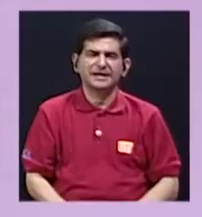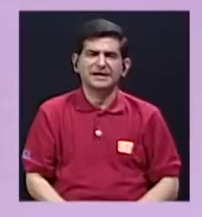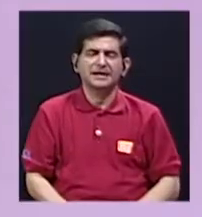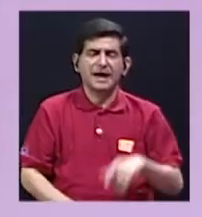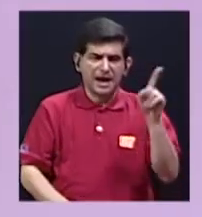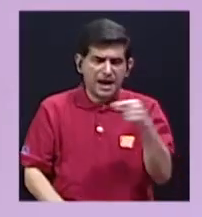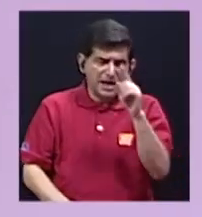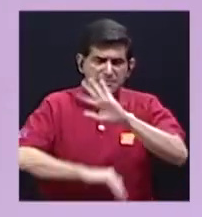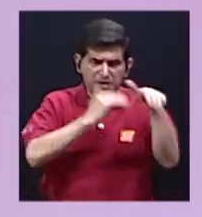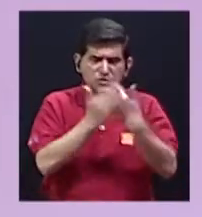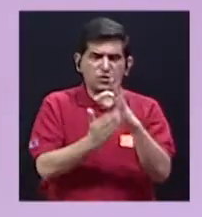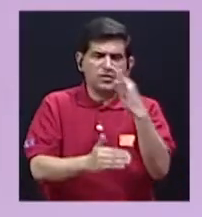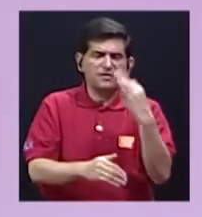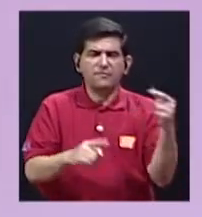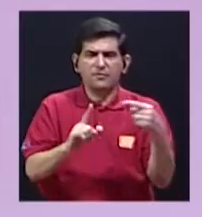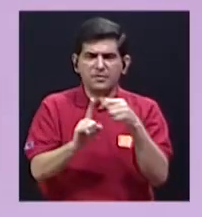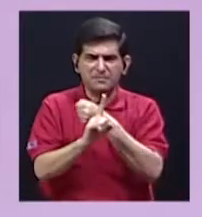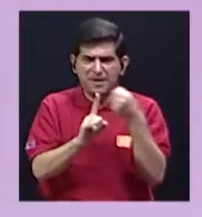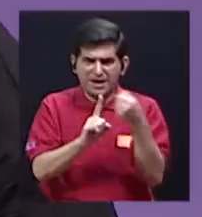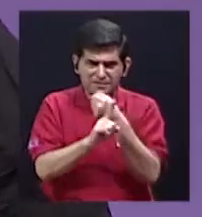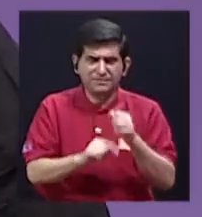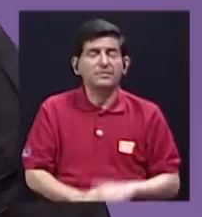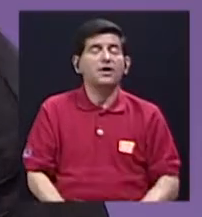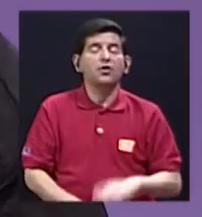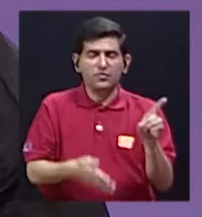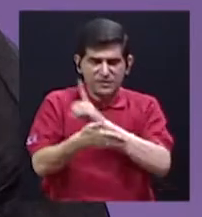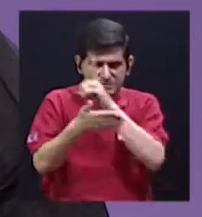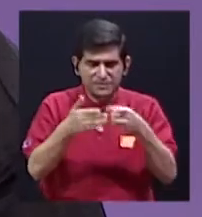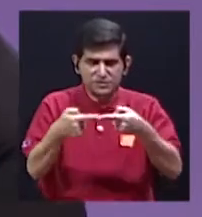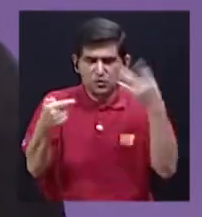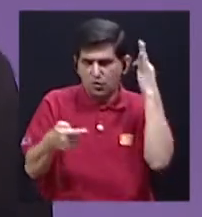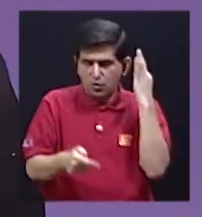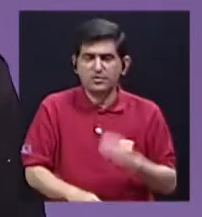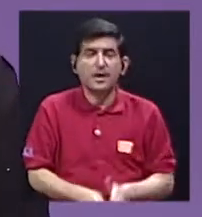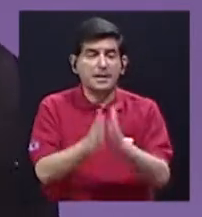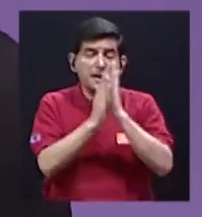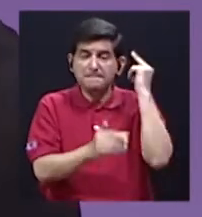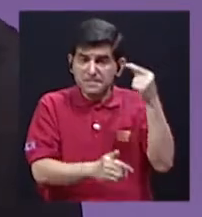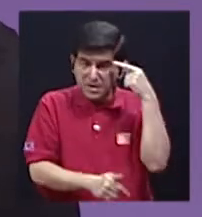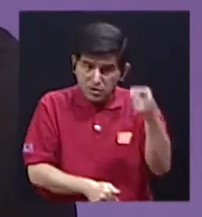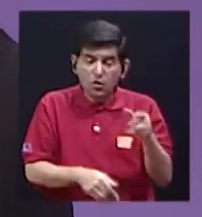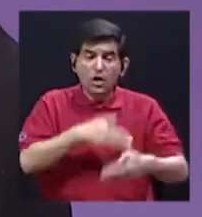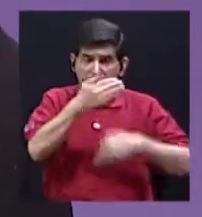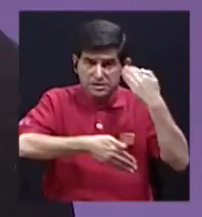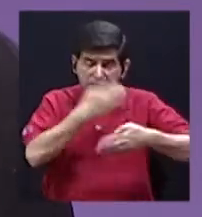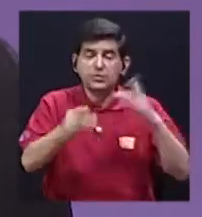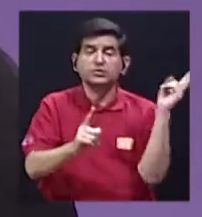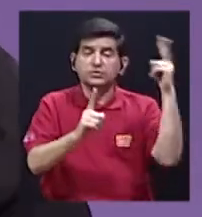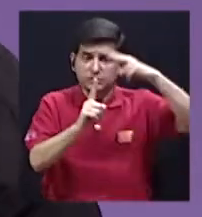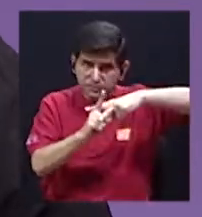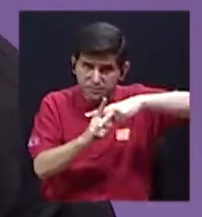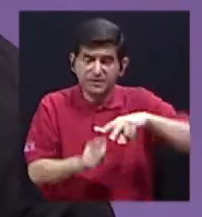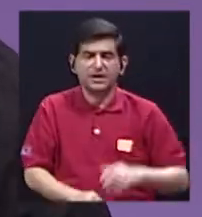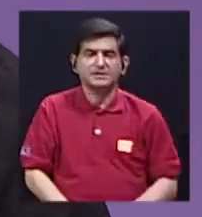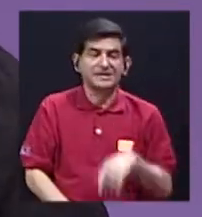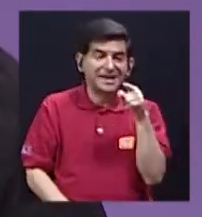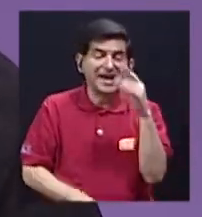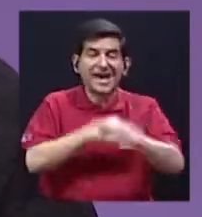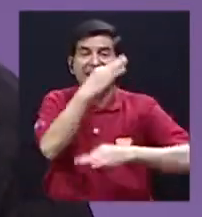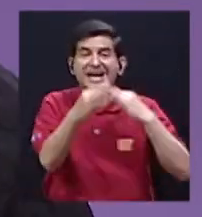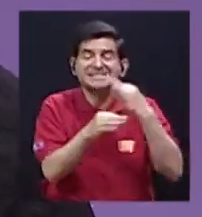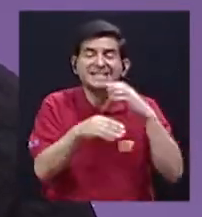la eliminación de todas las formas de discriminación contra las mujeres solicitó al estado la elaboración de ese protocolo de aplicación de ese tipo